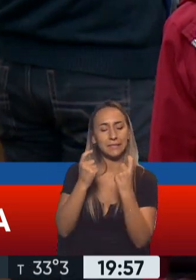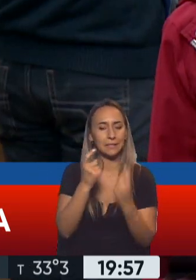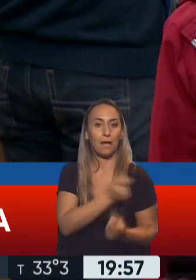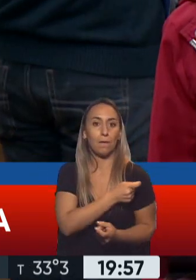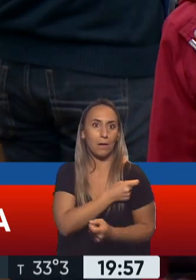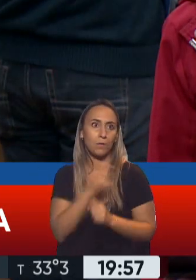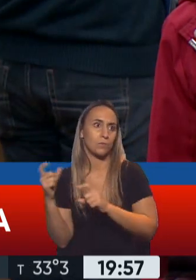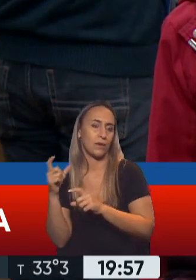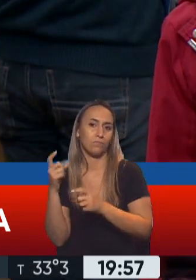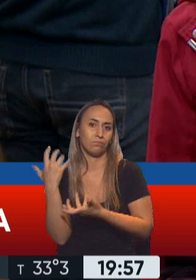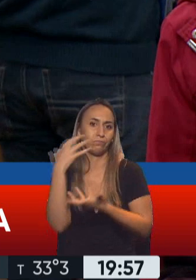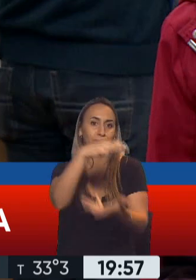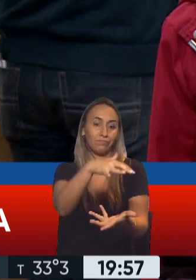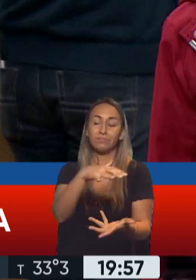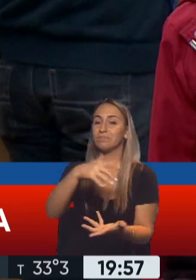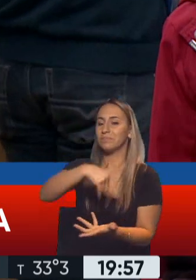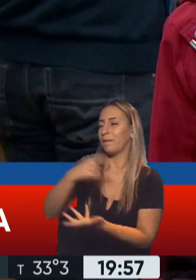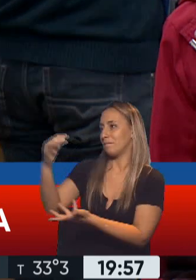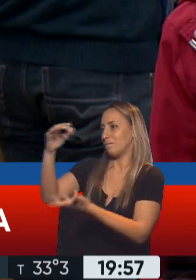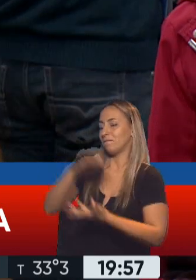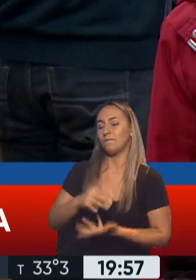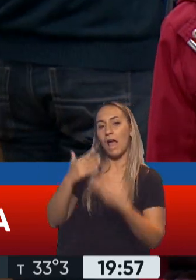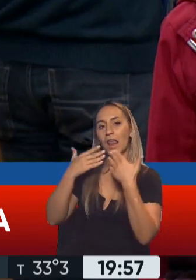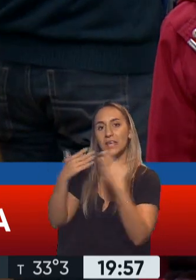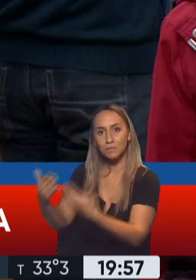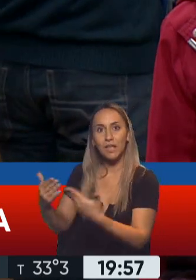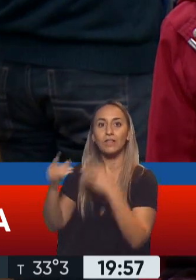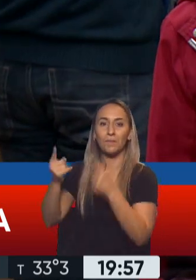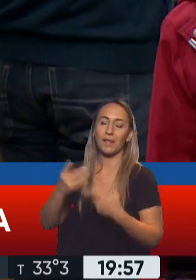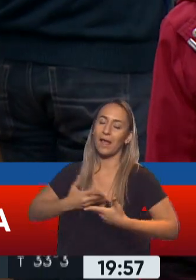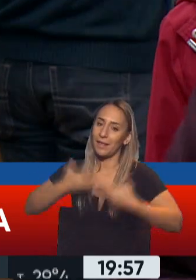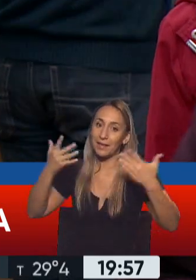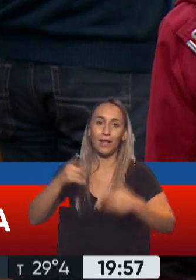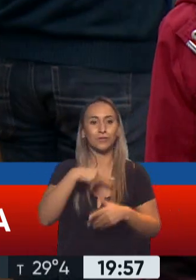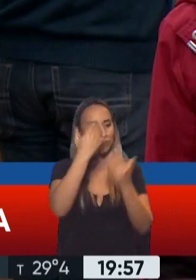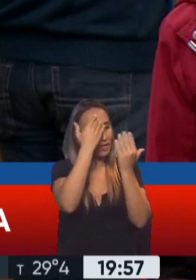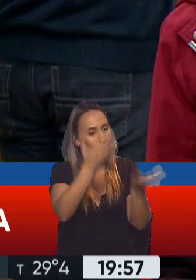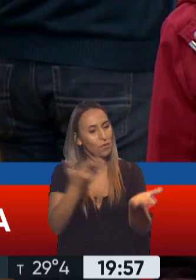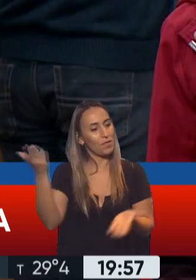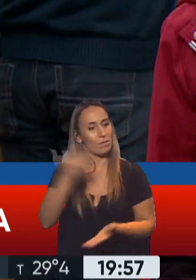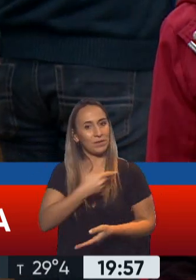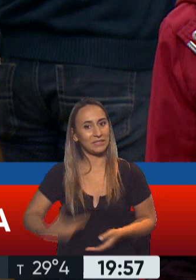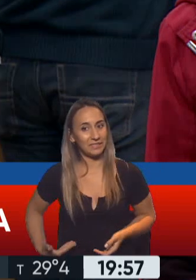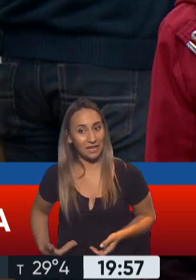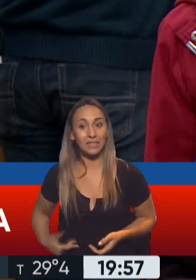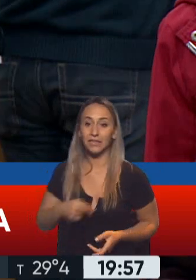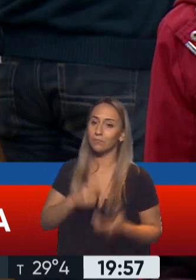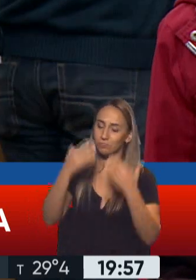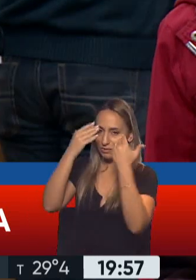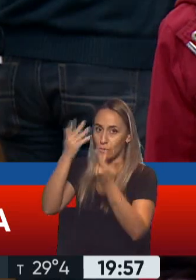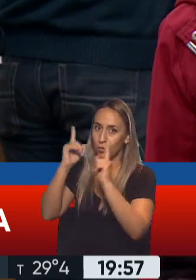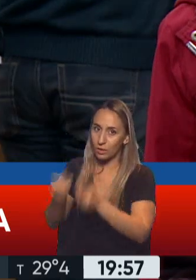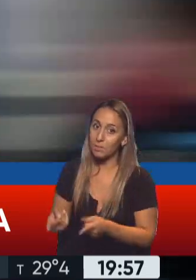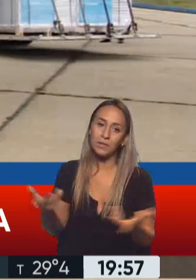que fue recibido con mucha alegría, con mucho agradecimiento, le trajimos los saludos a nuestro presidente, él se los devolvió y bueno, el